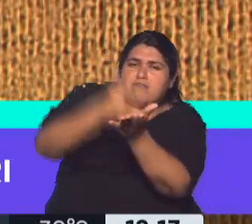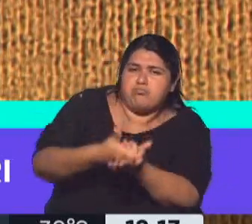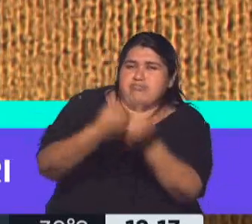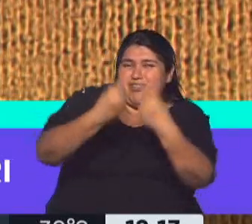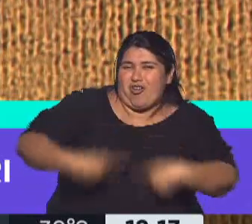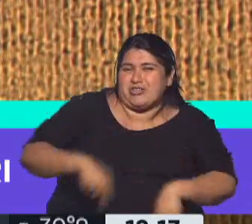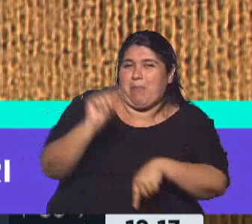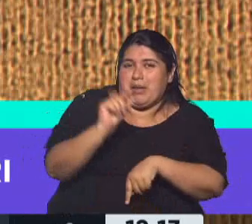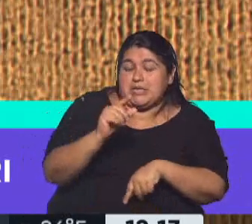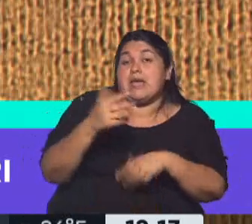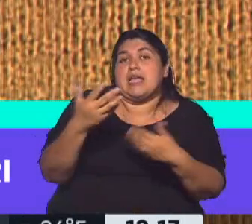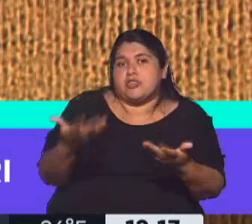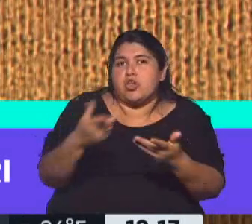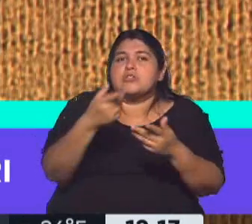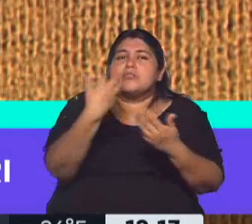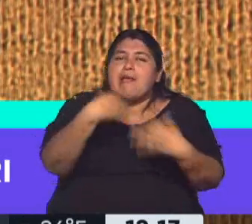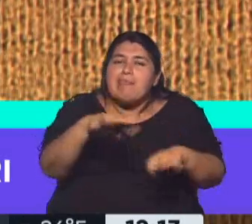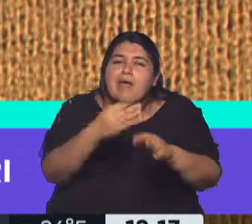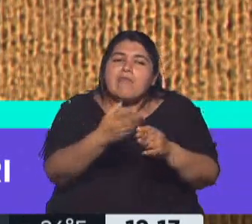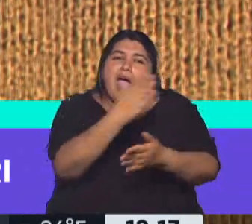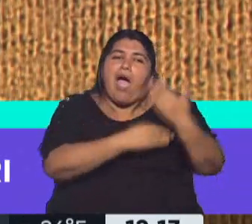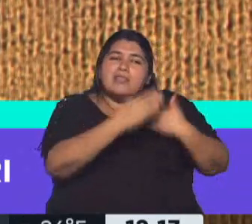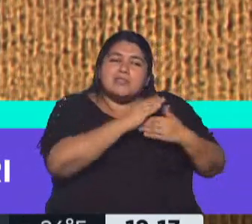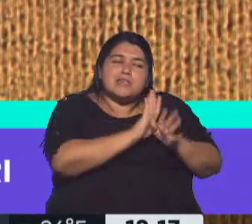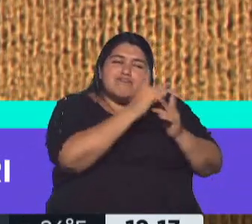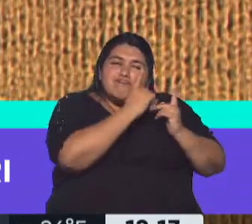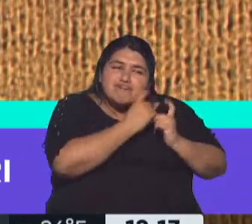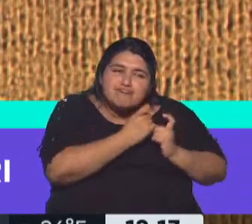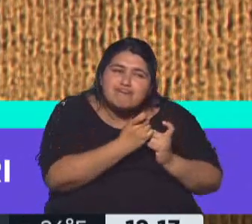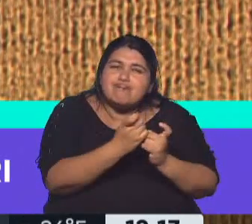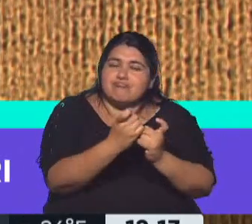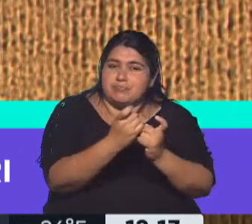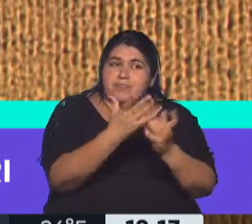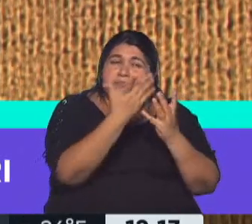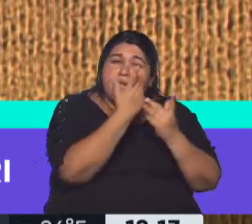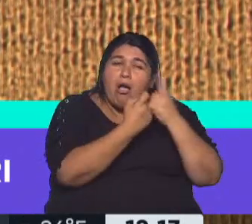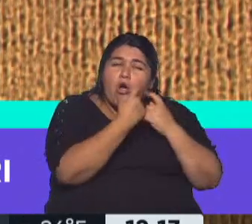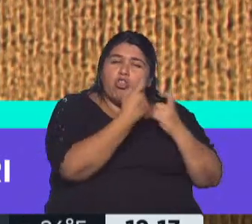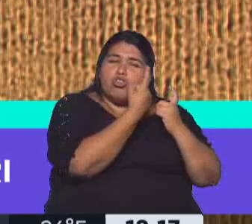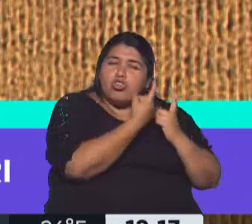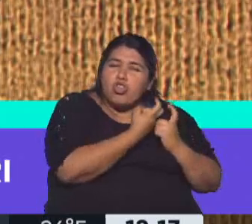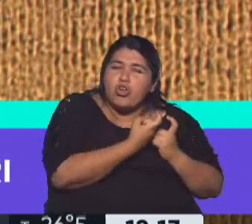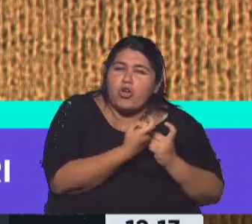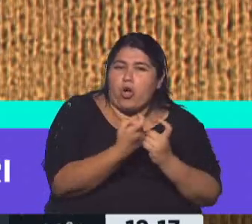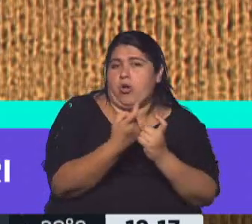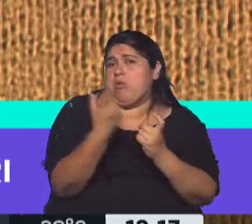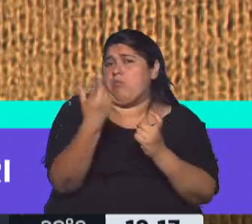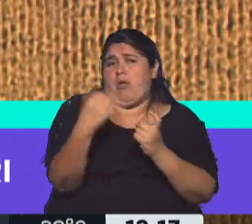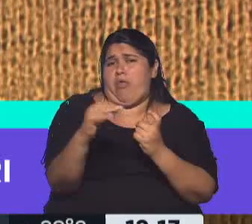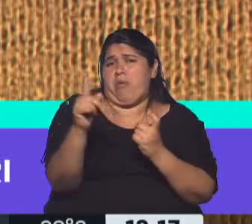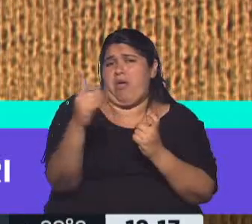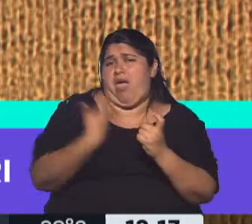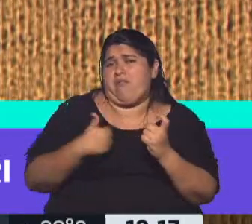es en ese contexto en el cual se hace una revisión de lo ocurrido. Es decir, es una revisión que tenía que hacerse, que no